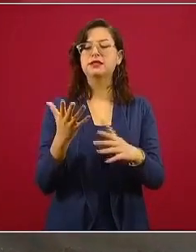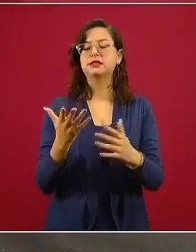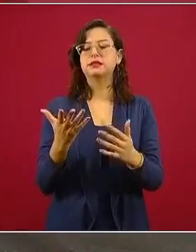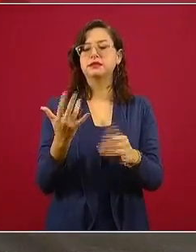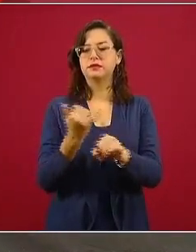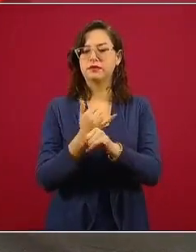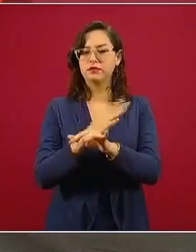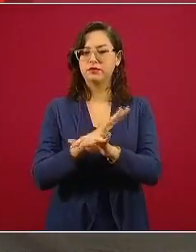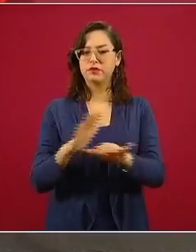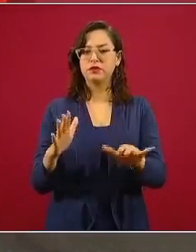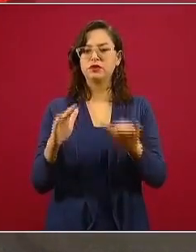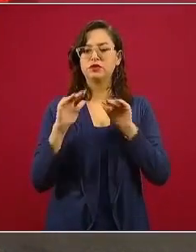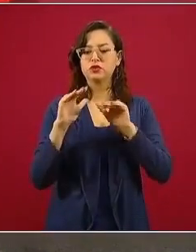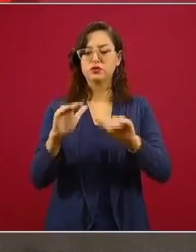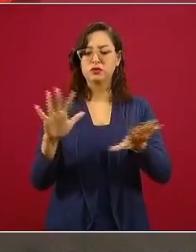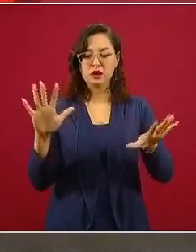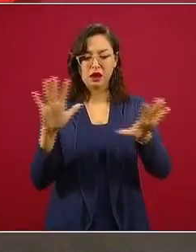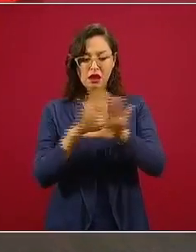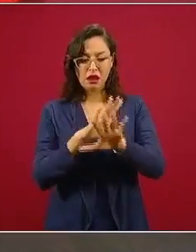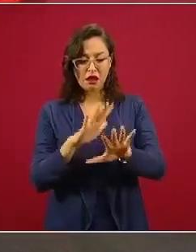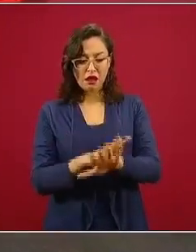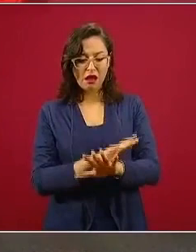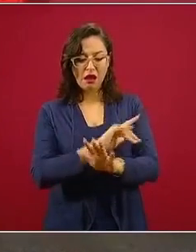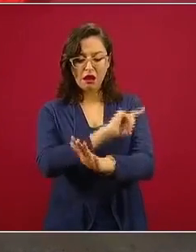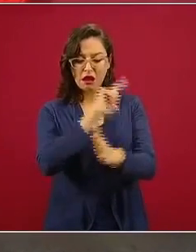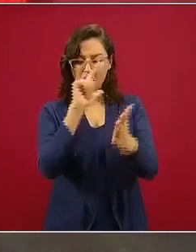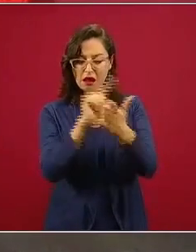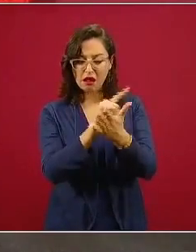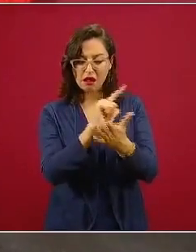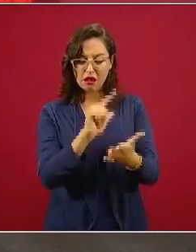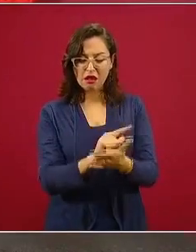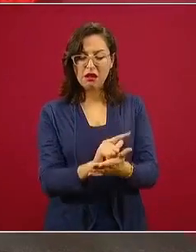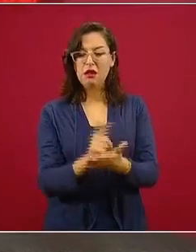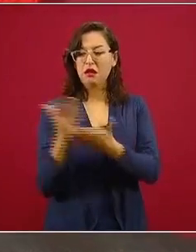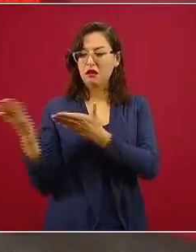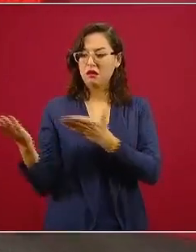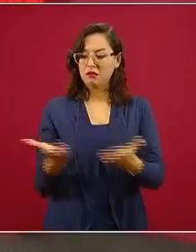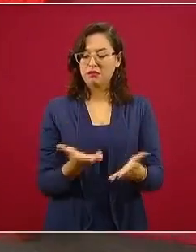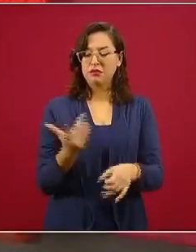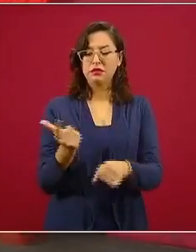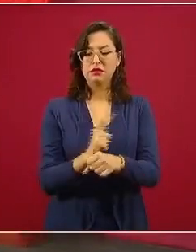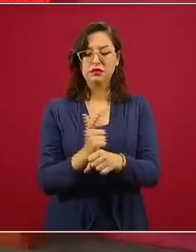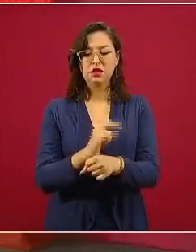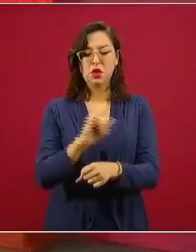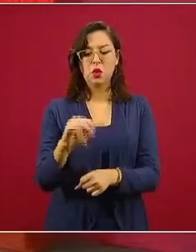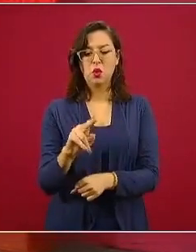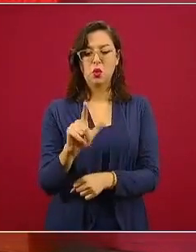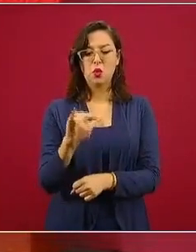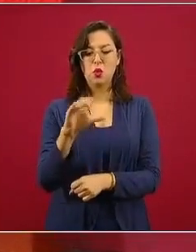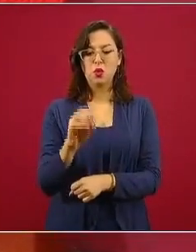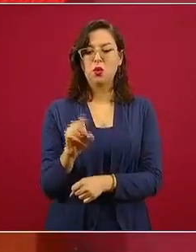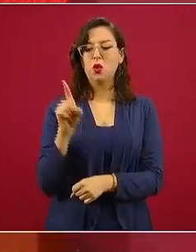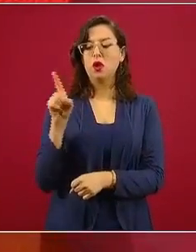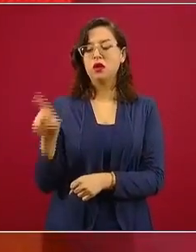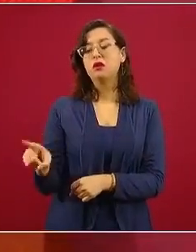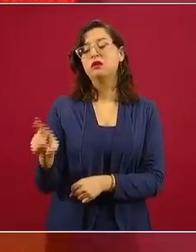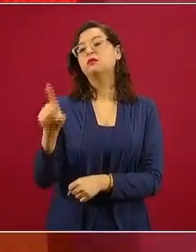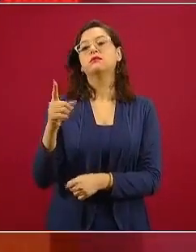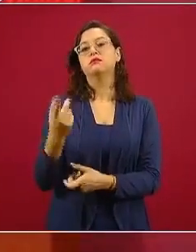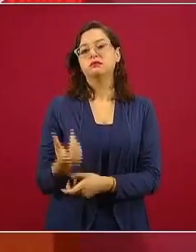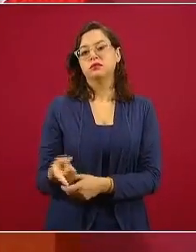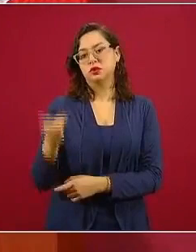las modificaciones legales el licenciado Julio Scherer Ibarra, que es el consejero